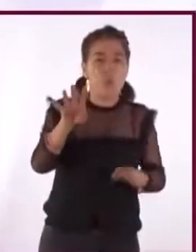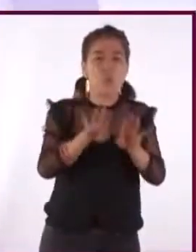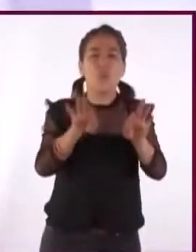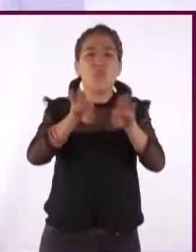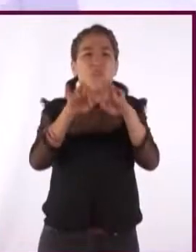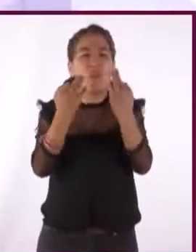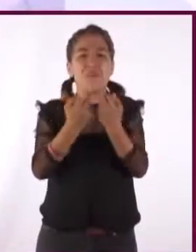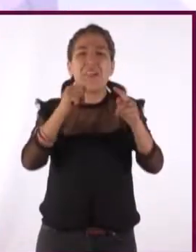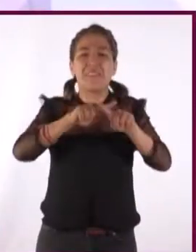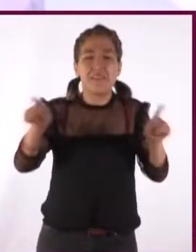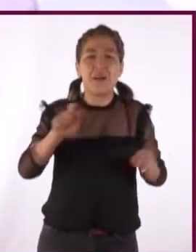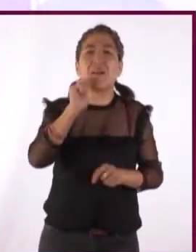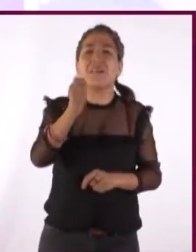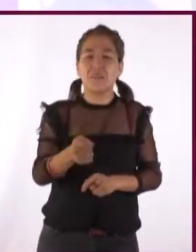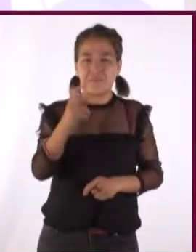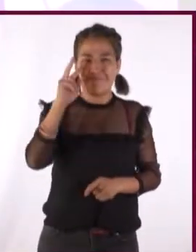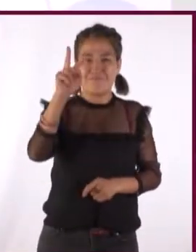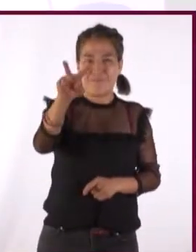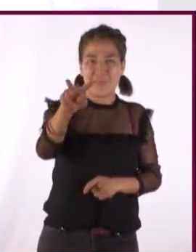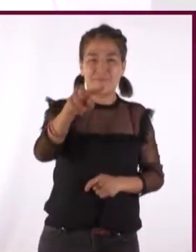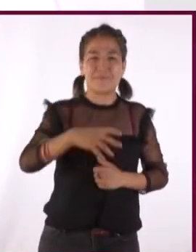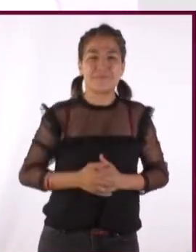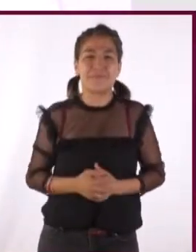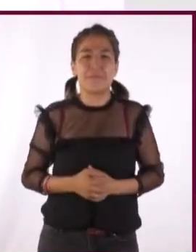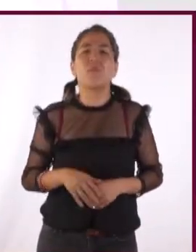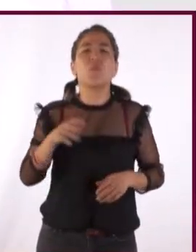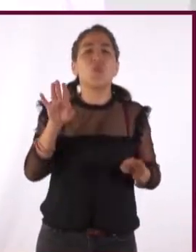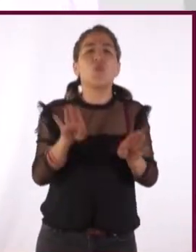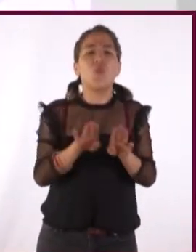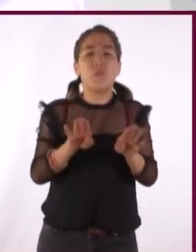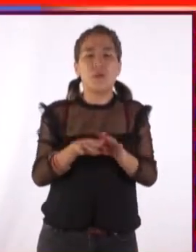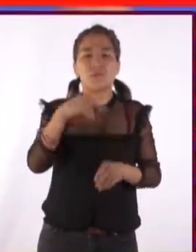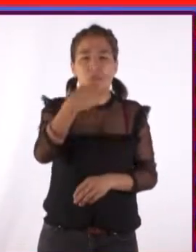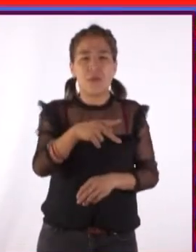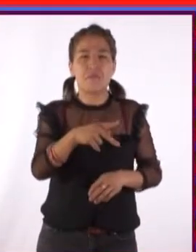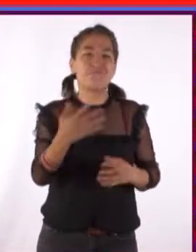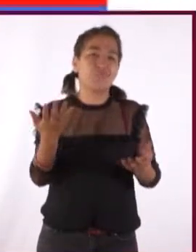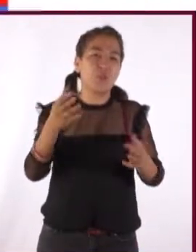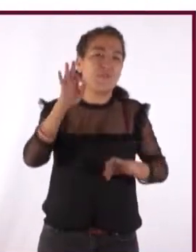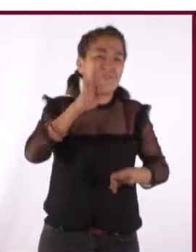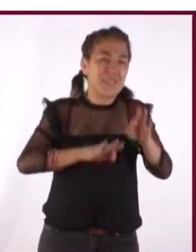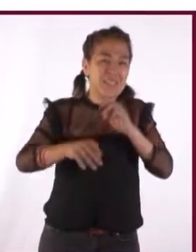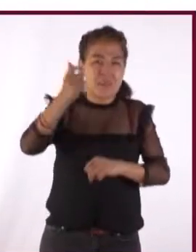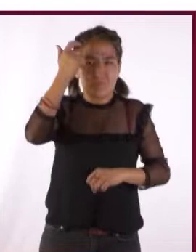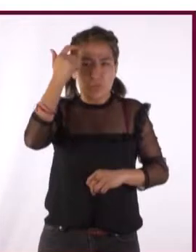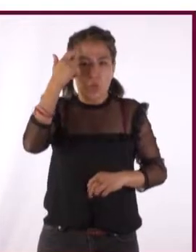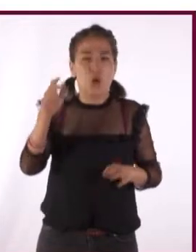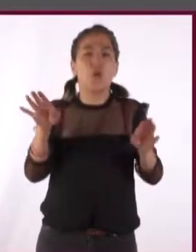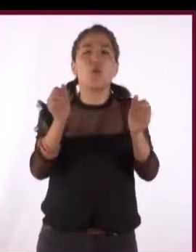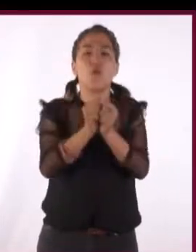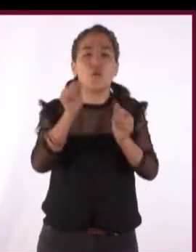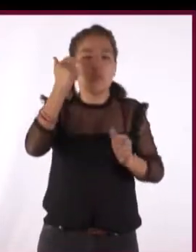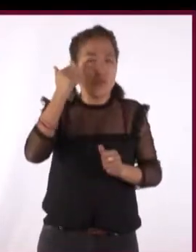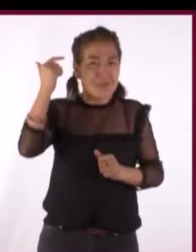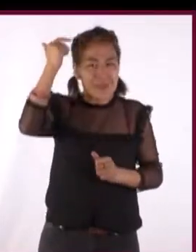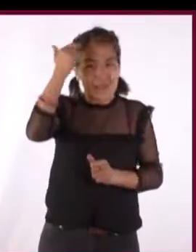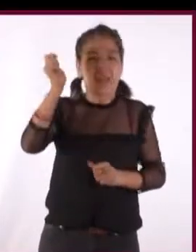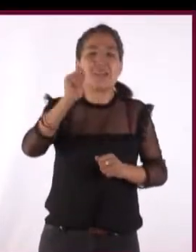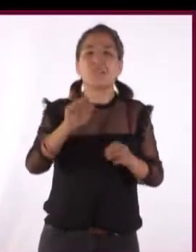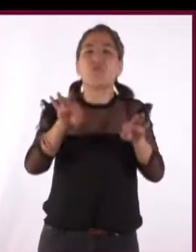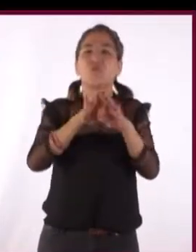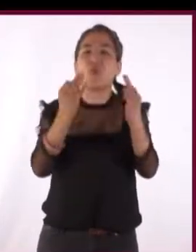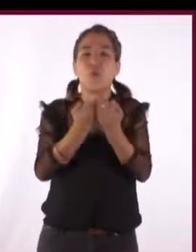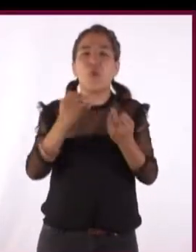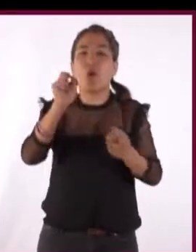de manera distorsionada a través de la vista. Estas pueden ser de carácter fisiológico, asociadas a los efectos de